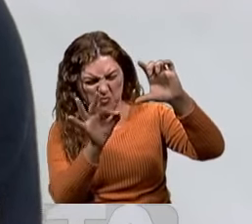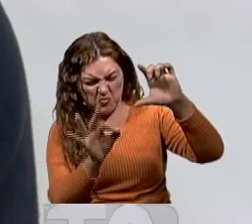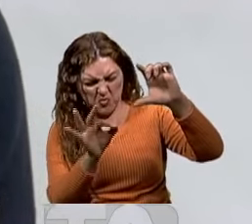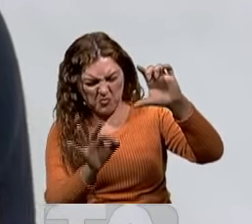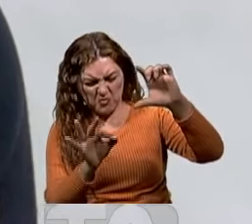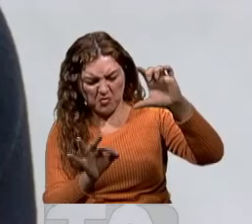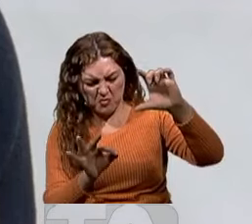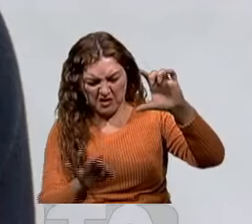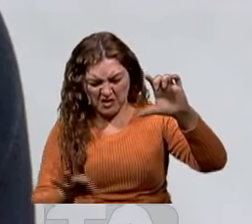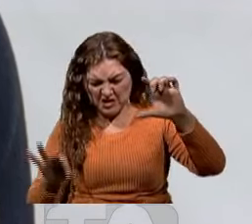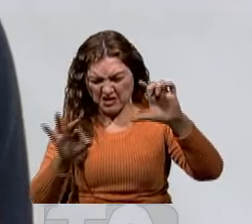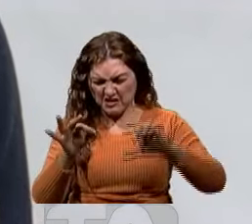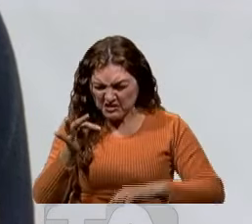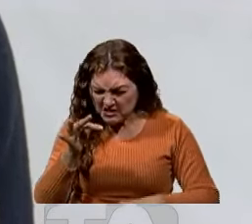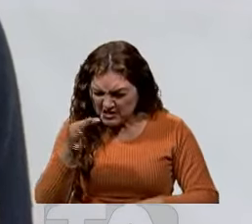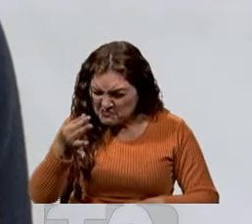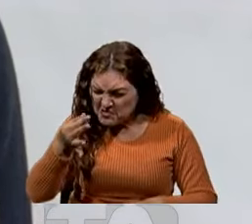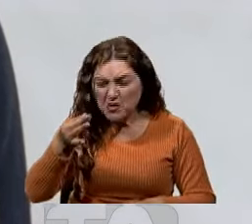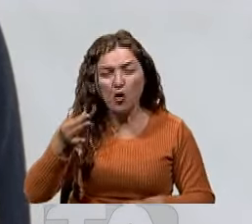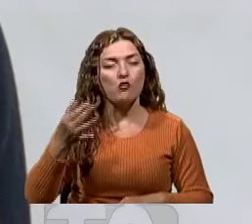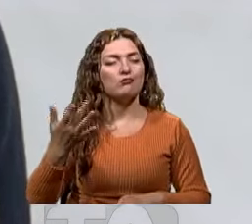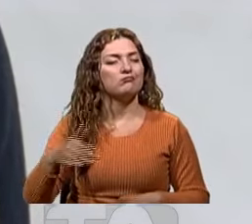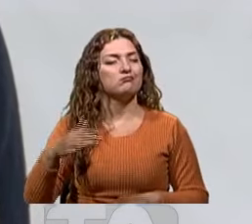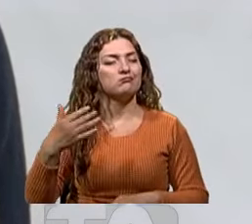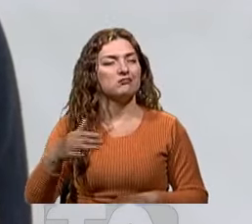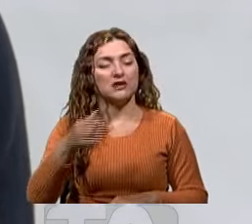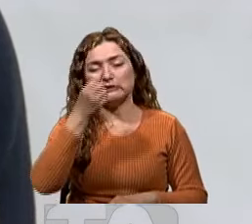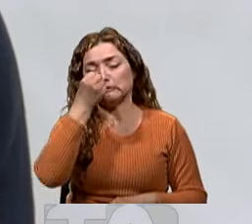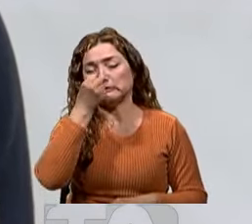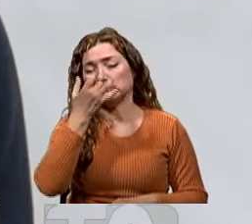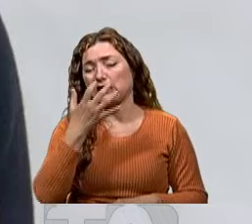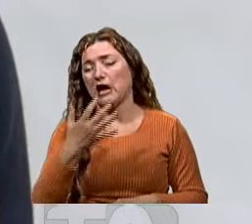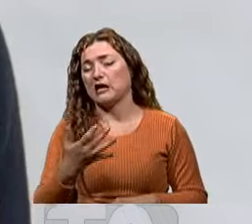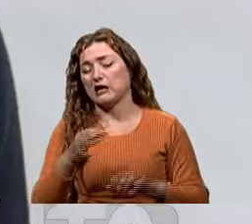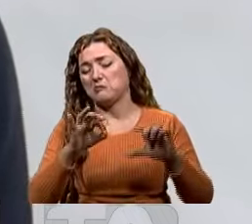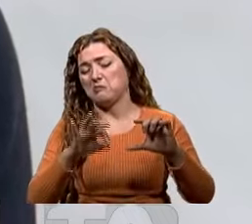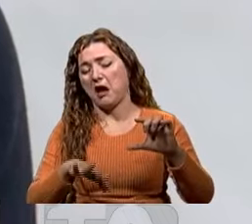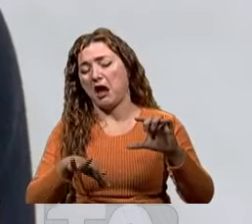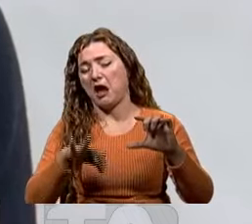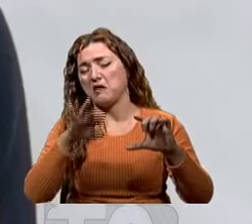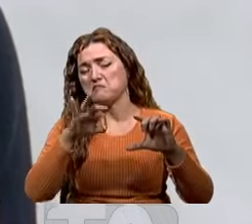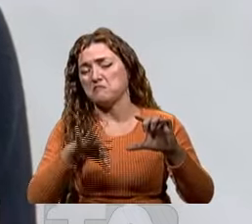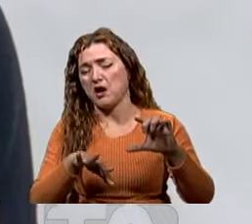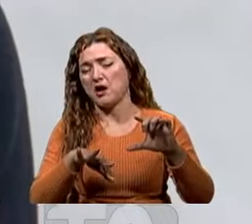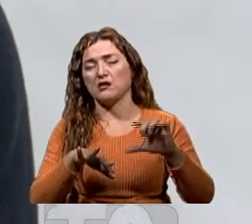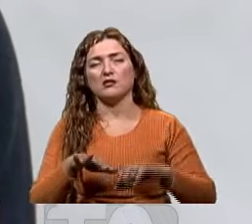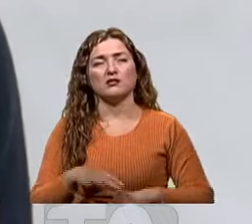arena, pero te sale obviamente gotas de sangre y aparte de eso te deja todo el trayecto